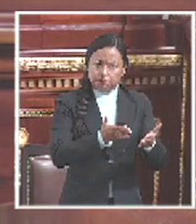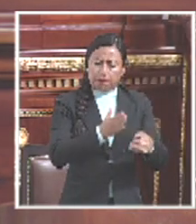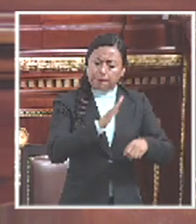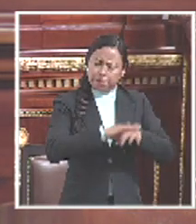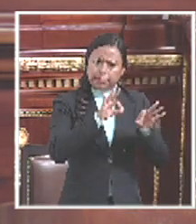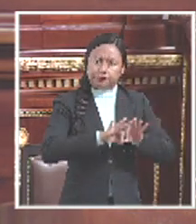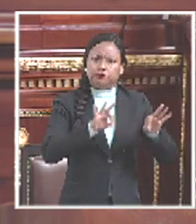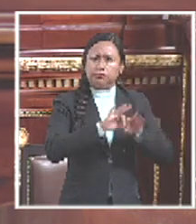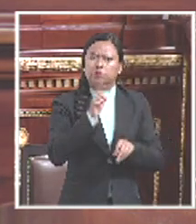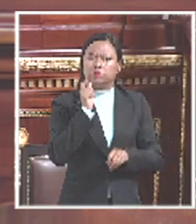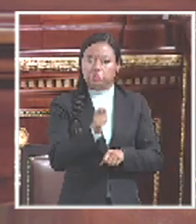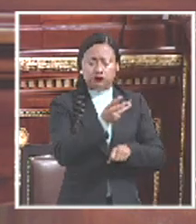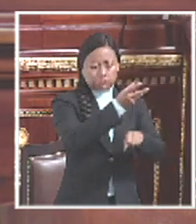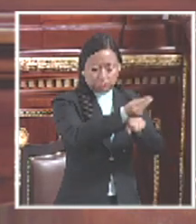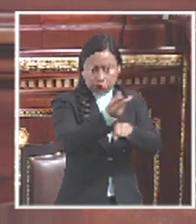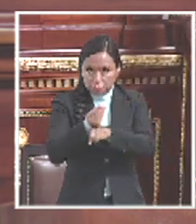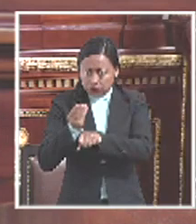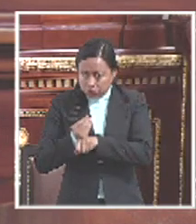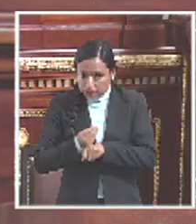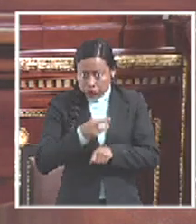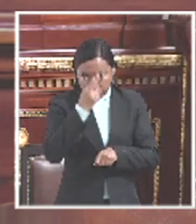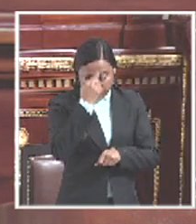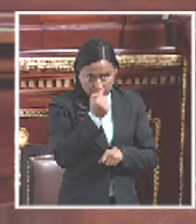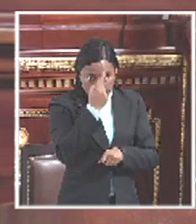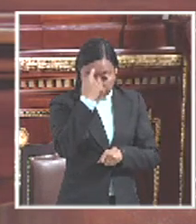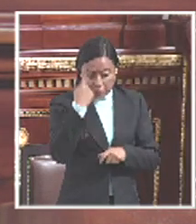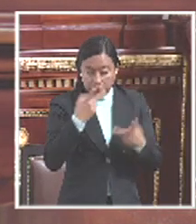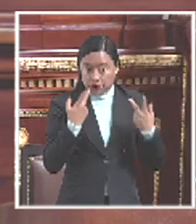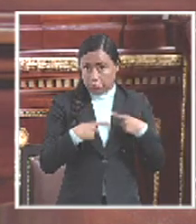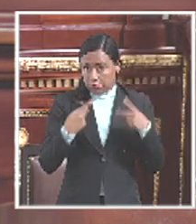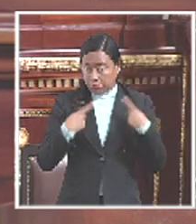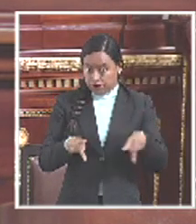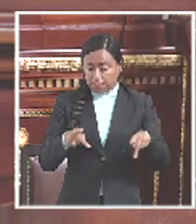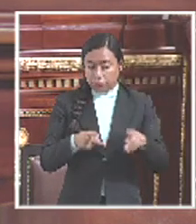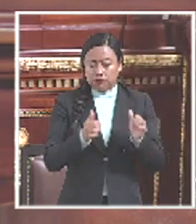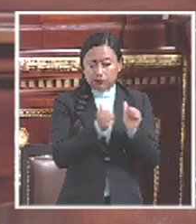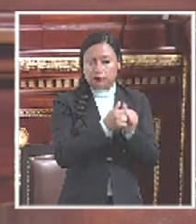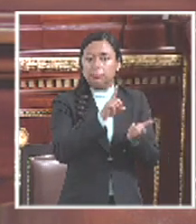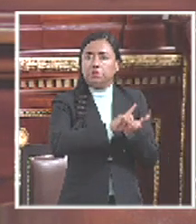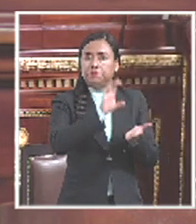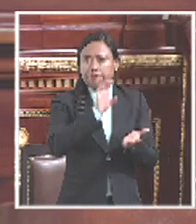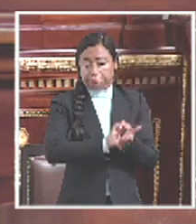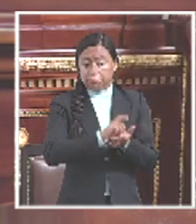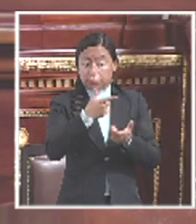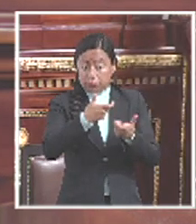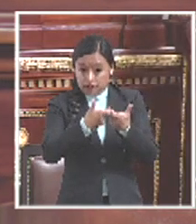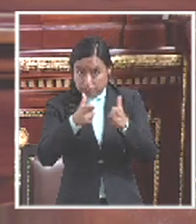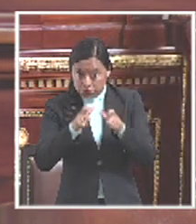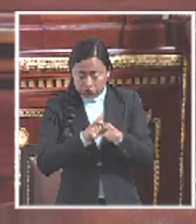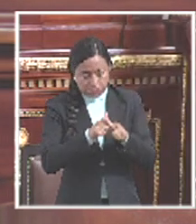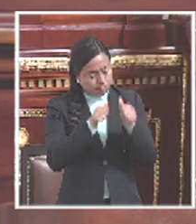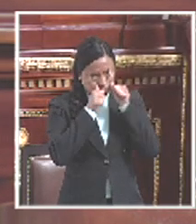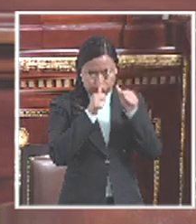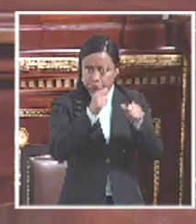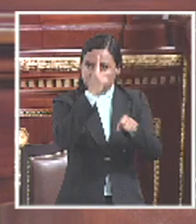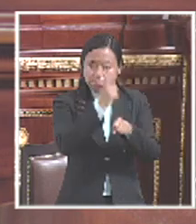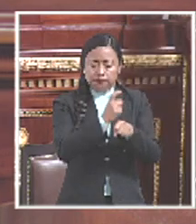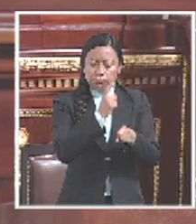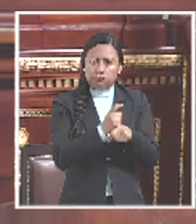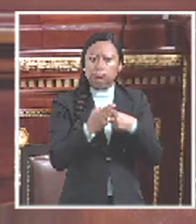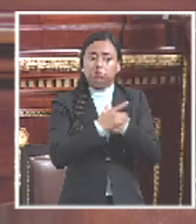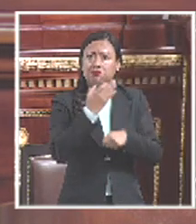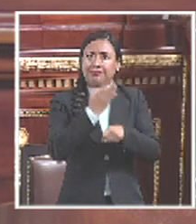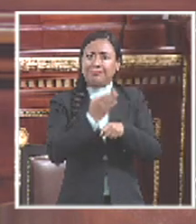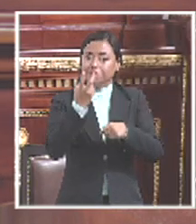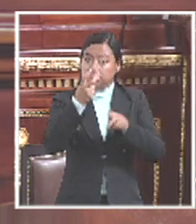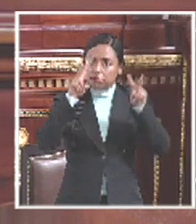los ajustes razonables para las personas con discapacidad, grupo de atención prioritaria que enfrenta barreras en esta materia